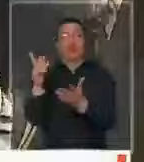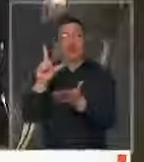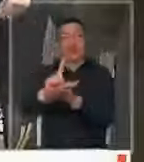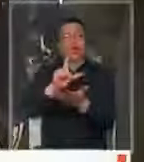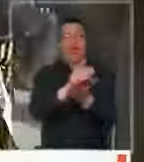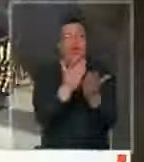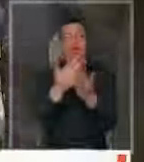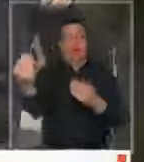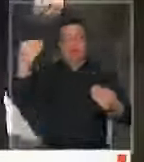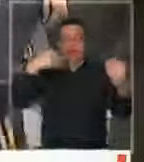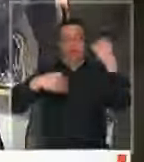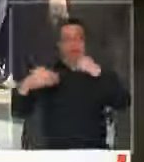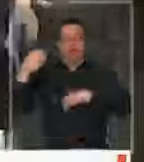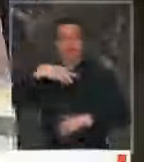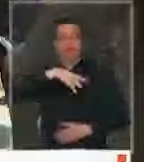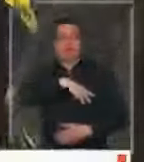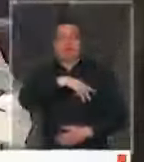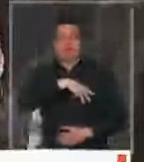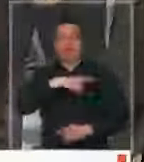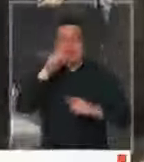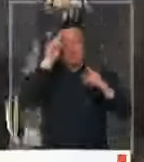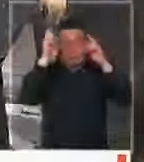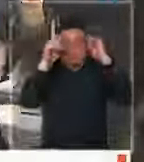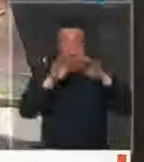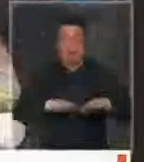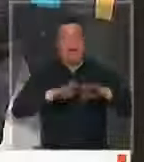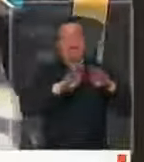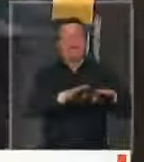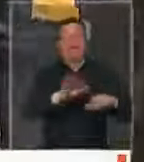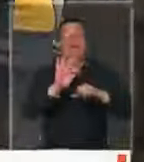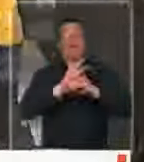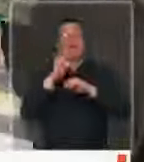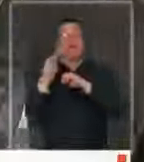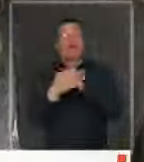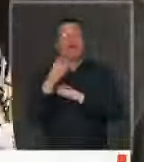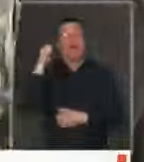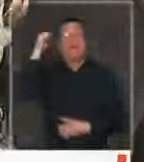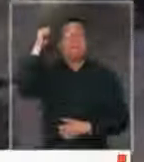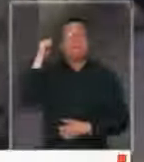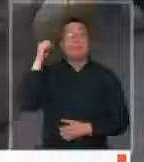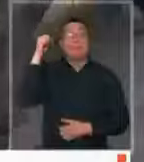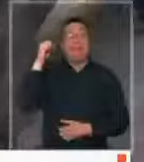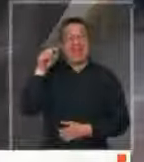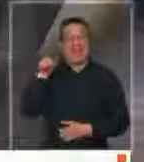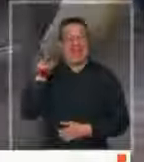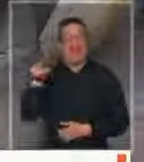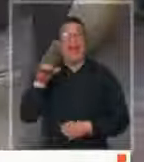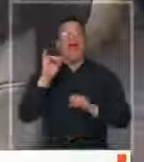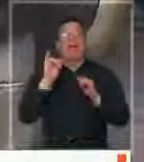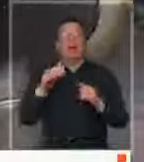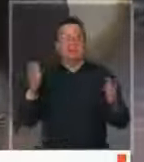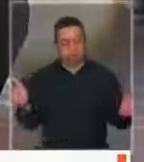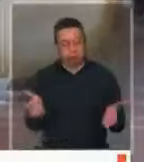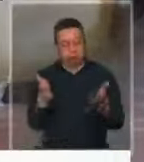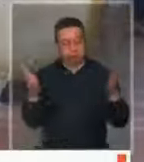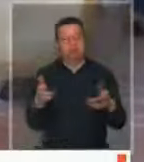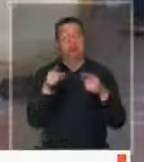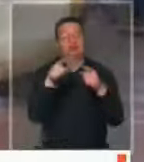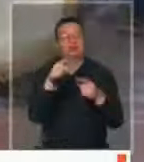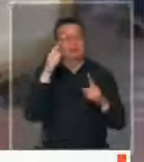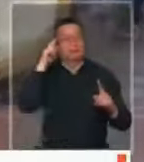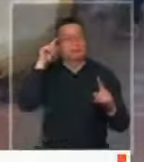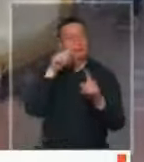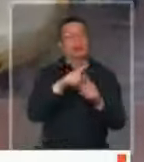región metropolitana. Iniciativa apoyada por la Fundación Piñera Morel, que busca resaltar la participación y principios de